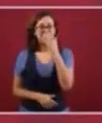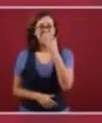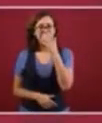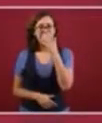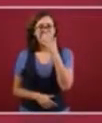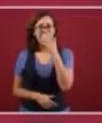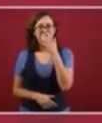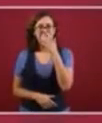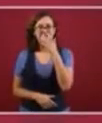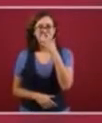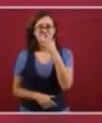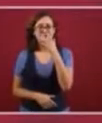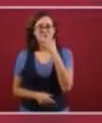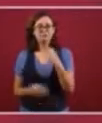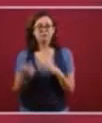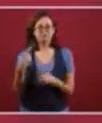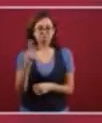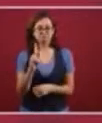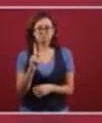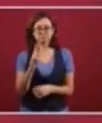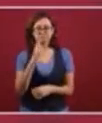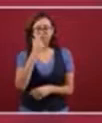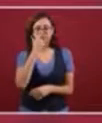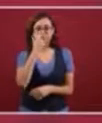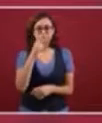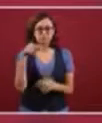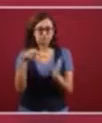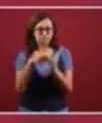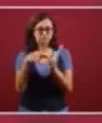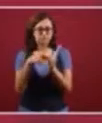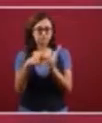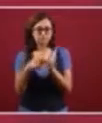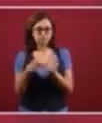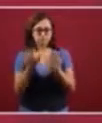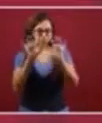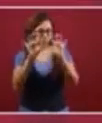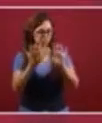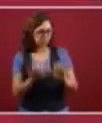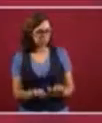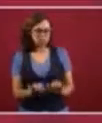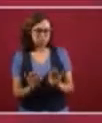apegado a lo que era la empresa